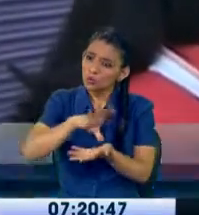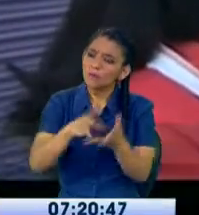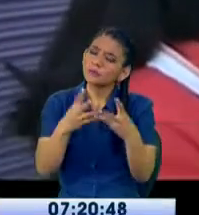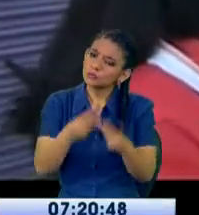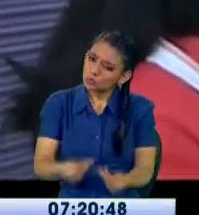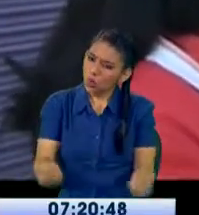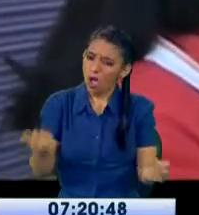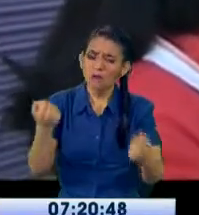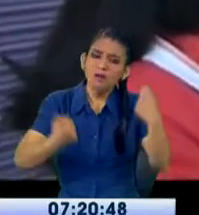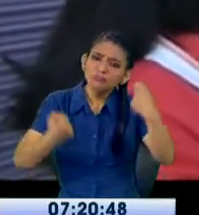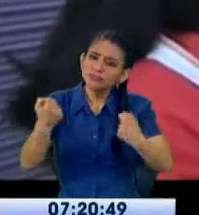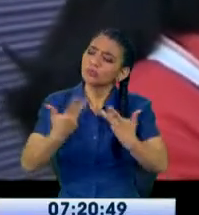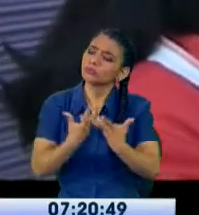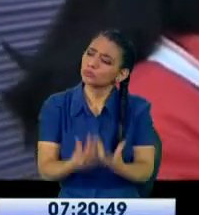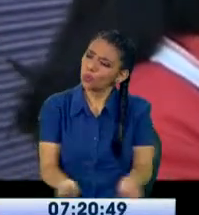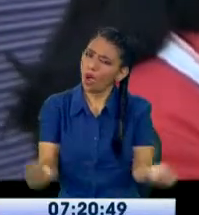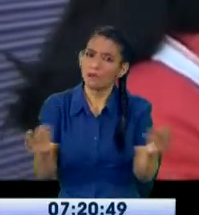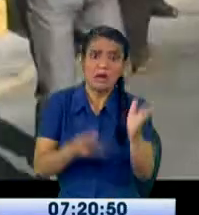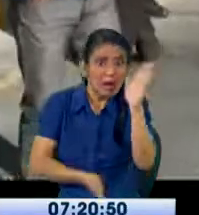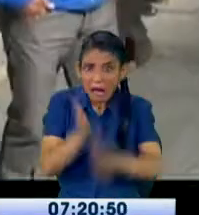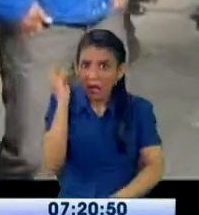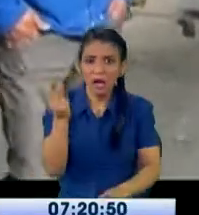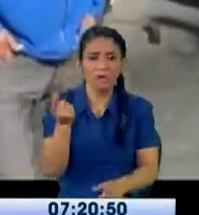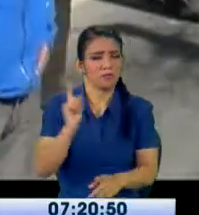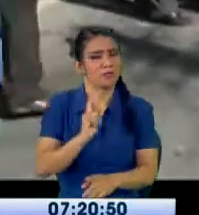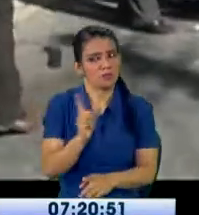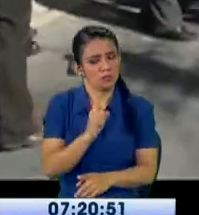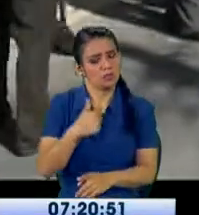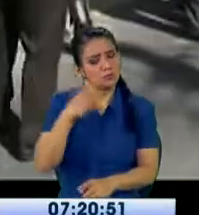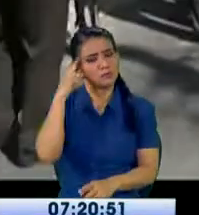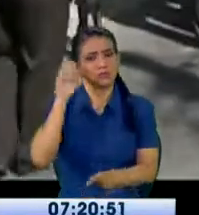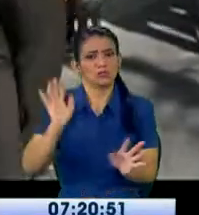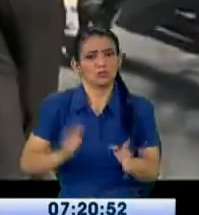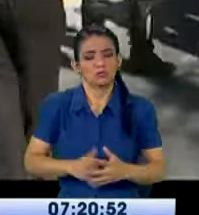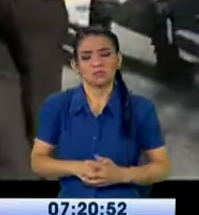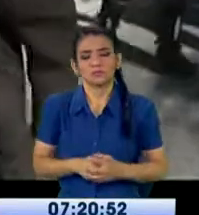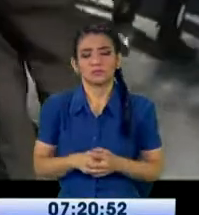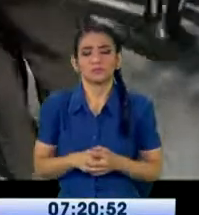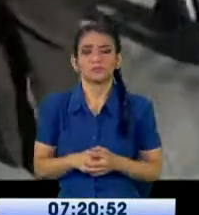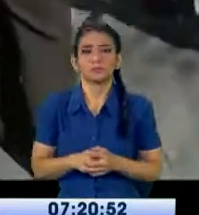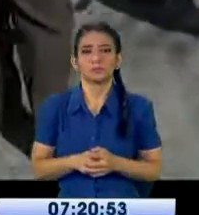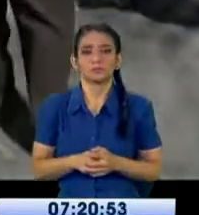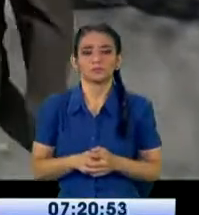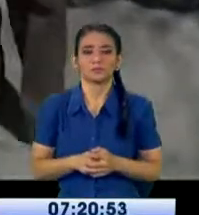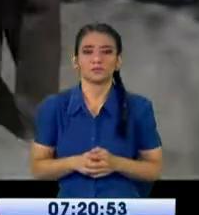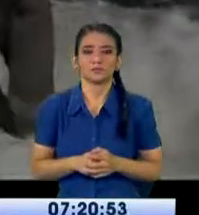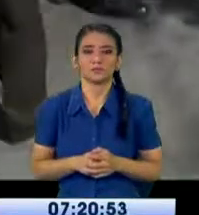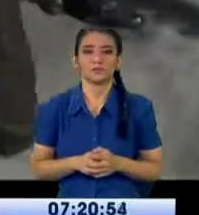despacio. Más despacio, ¿no? Así. Informó Darwin Altamirano.